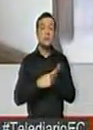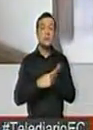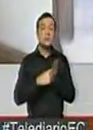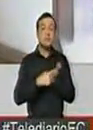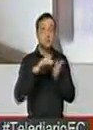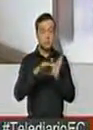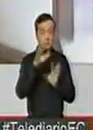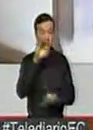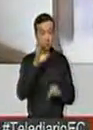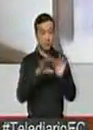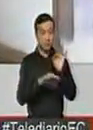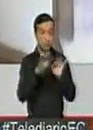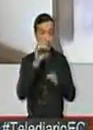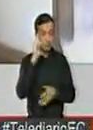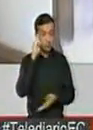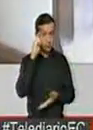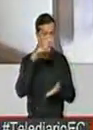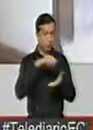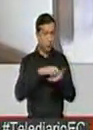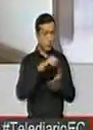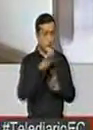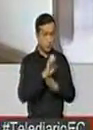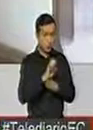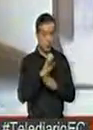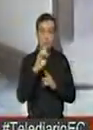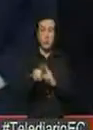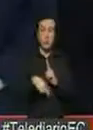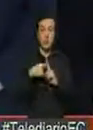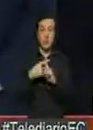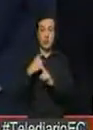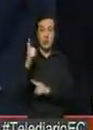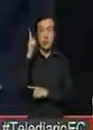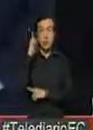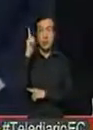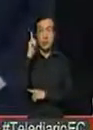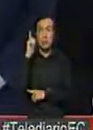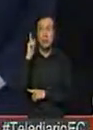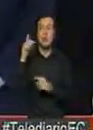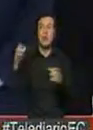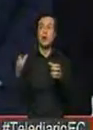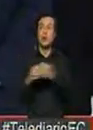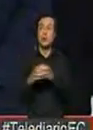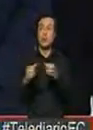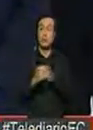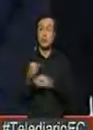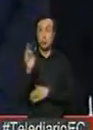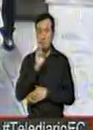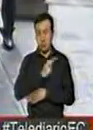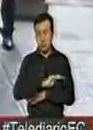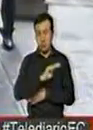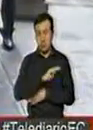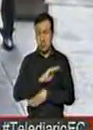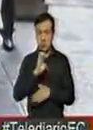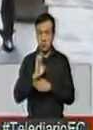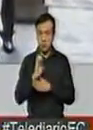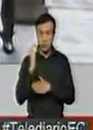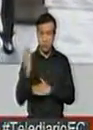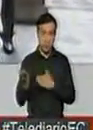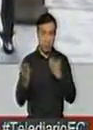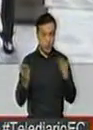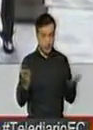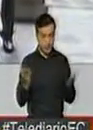los representantes del gobierno nacional y los dirigentes de la Asociación de Municipalidades del Ecuador,